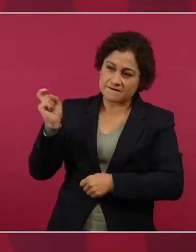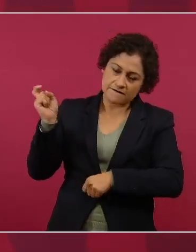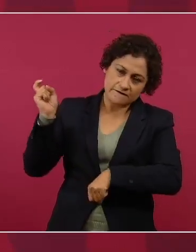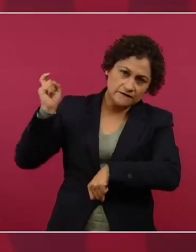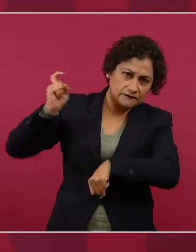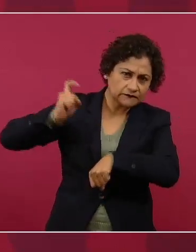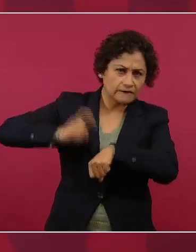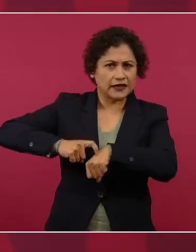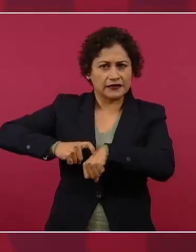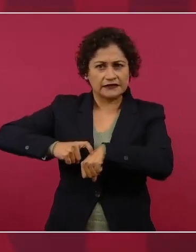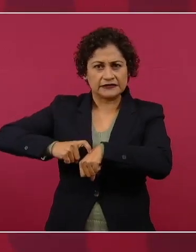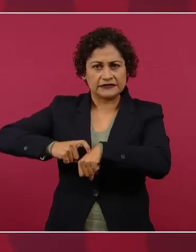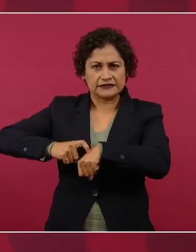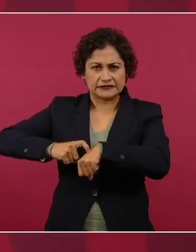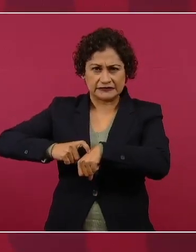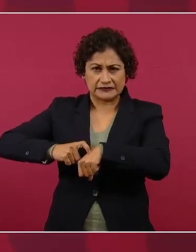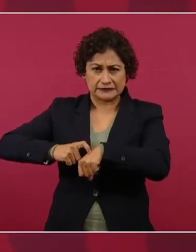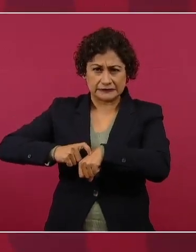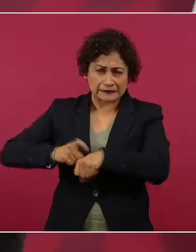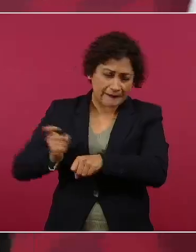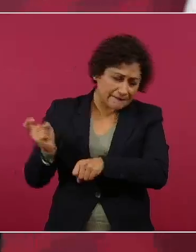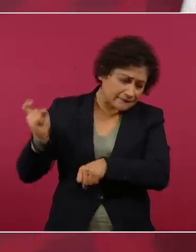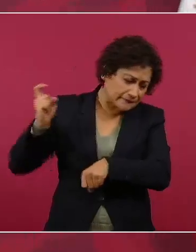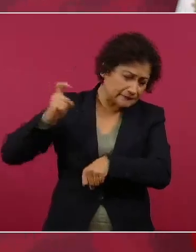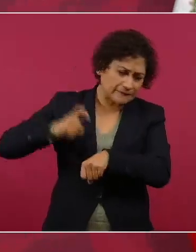Y le mete el aguijón.